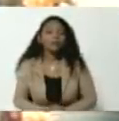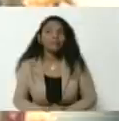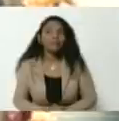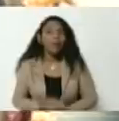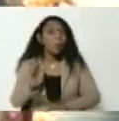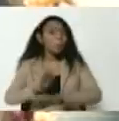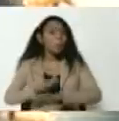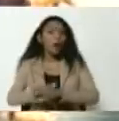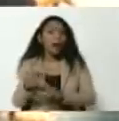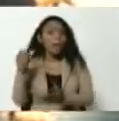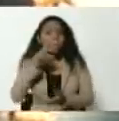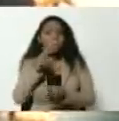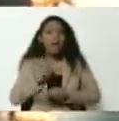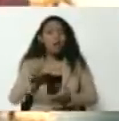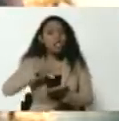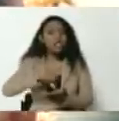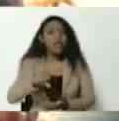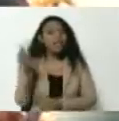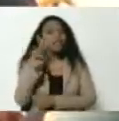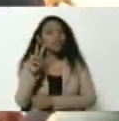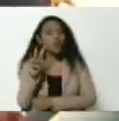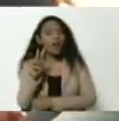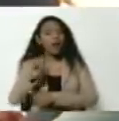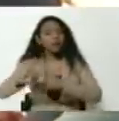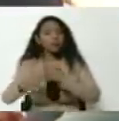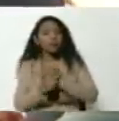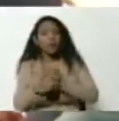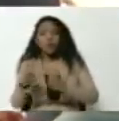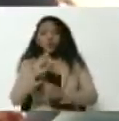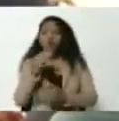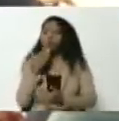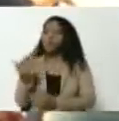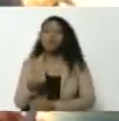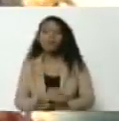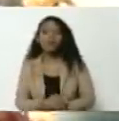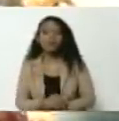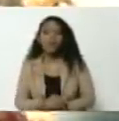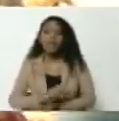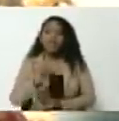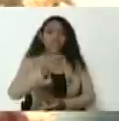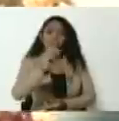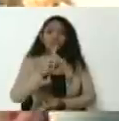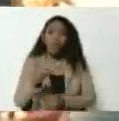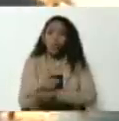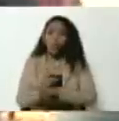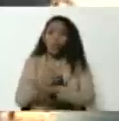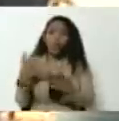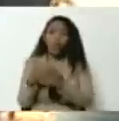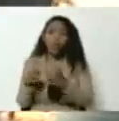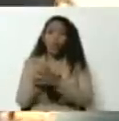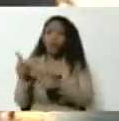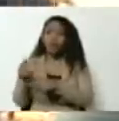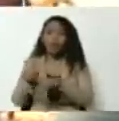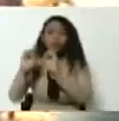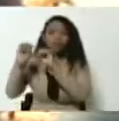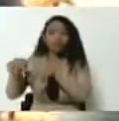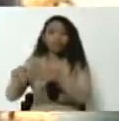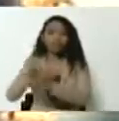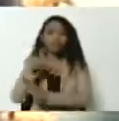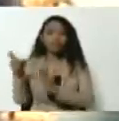porque el Banco Central de Venezuela, de Guaidó, comillas, no lo permite. Y resulta que no hay junta directiva de ese Banco Central porque renunció en